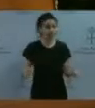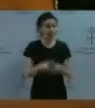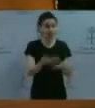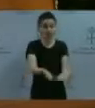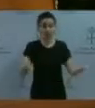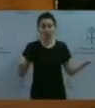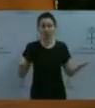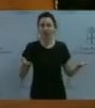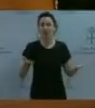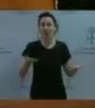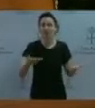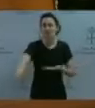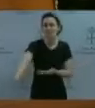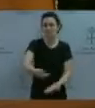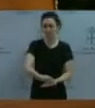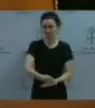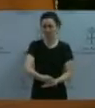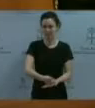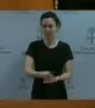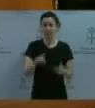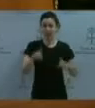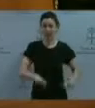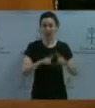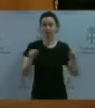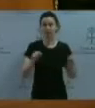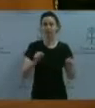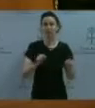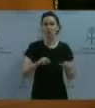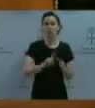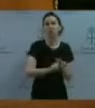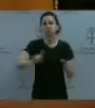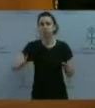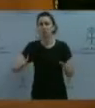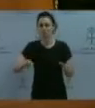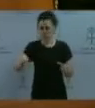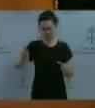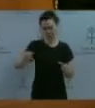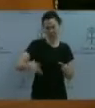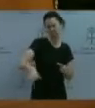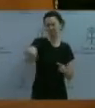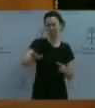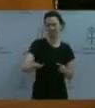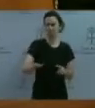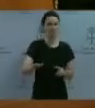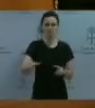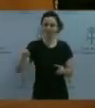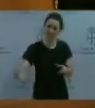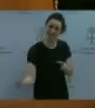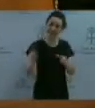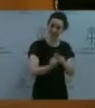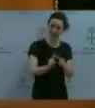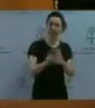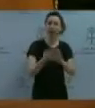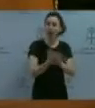Asturias sea discriminado por la lengua que fale. Que en Asturias se pueda falar castellano, asturiano y gallego-asturiano con